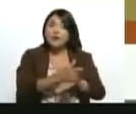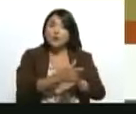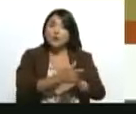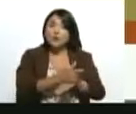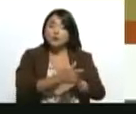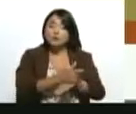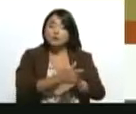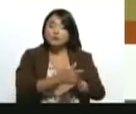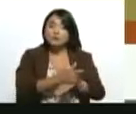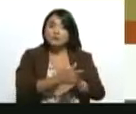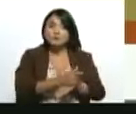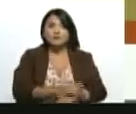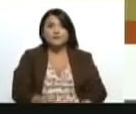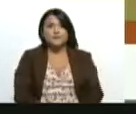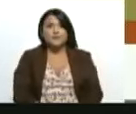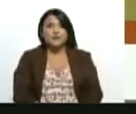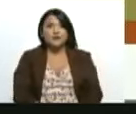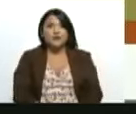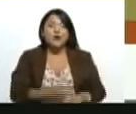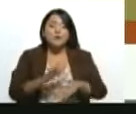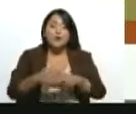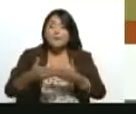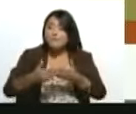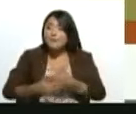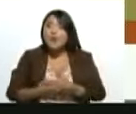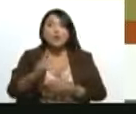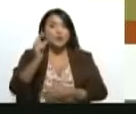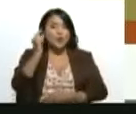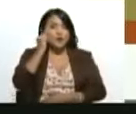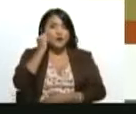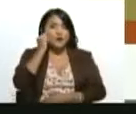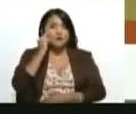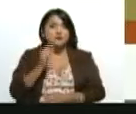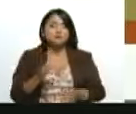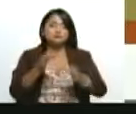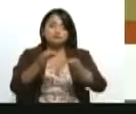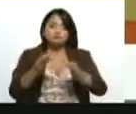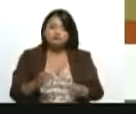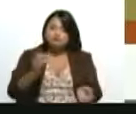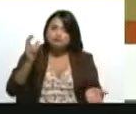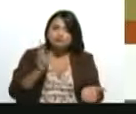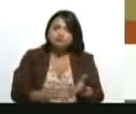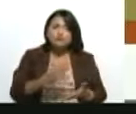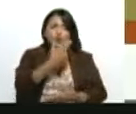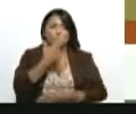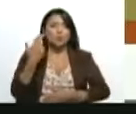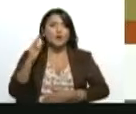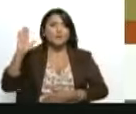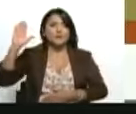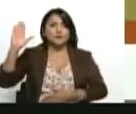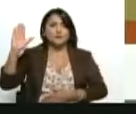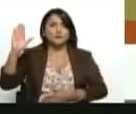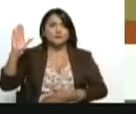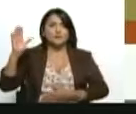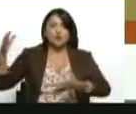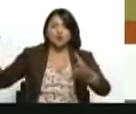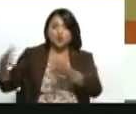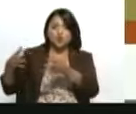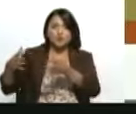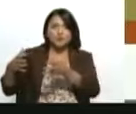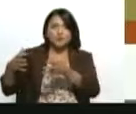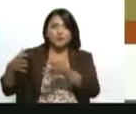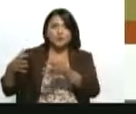compañeras, en los próximos días, ya sí, a instalar y a juramentar las